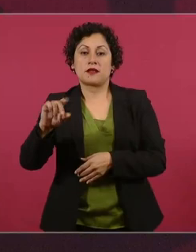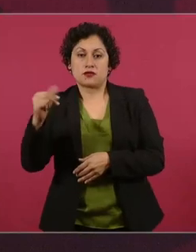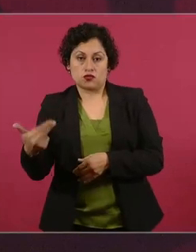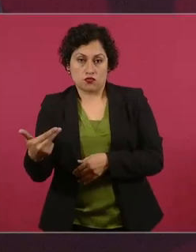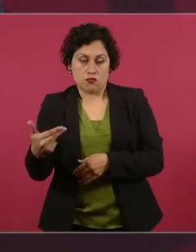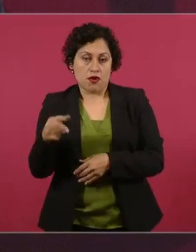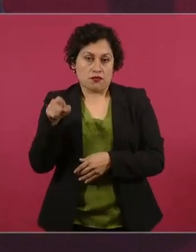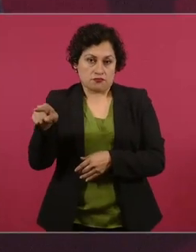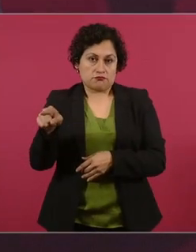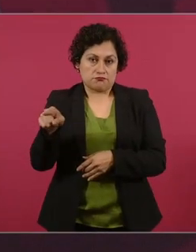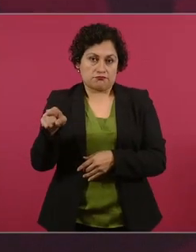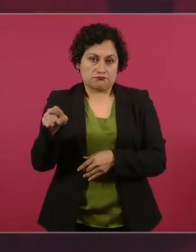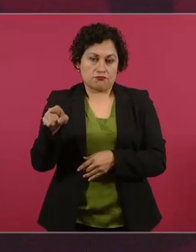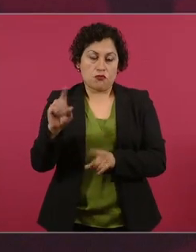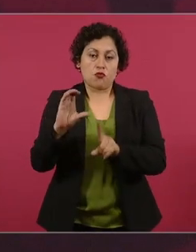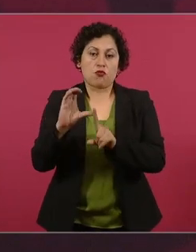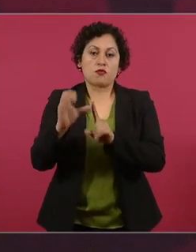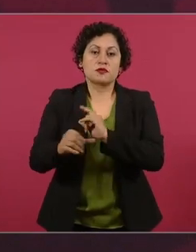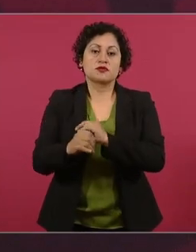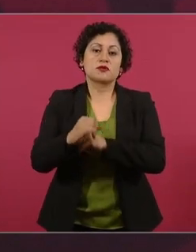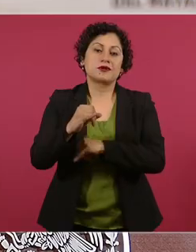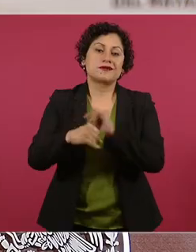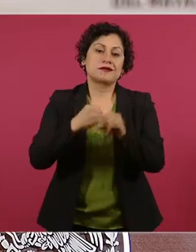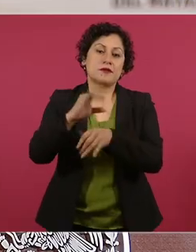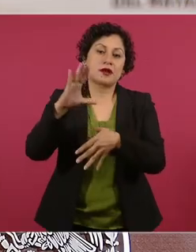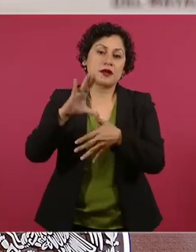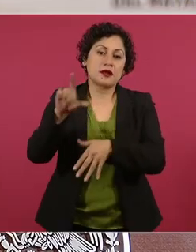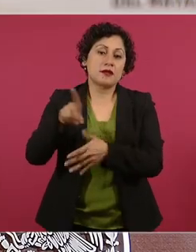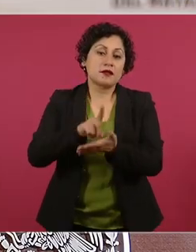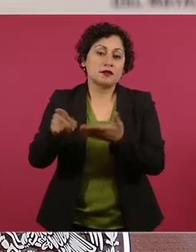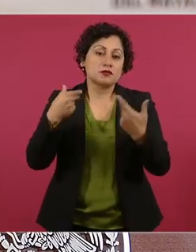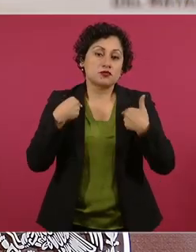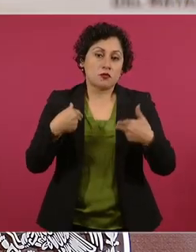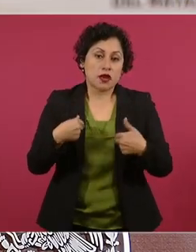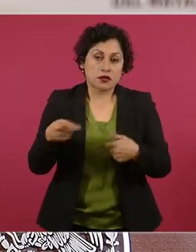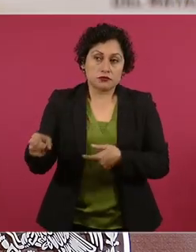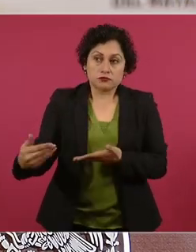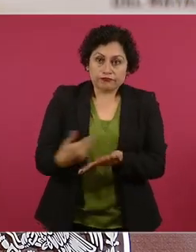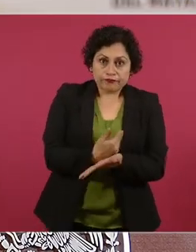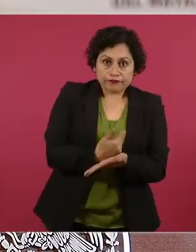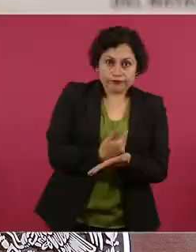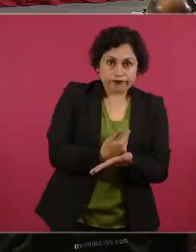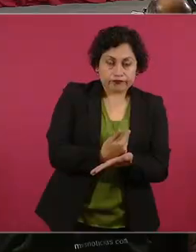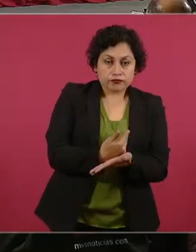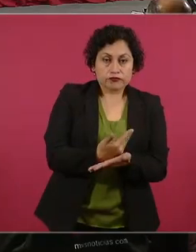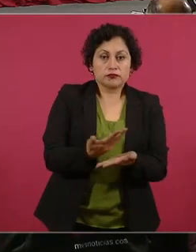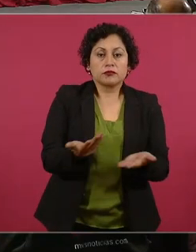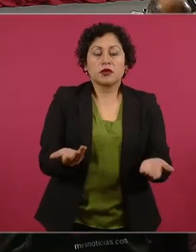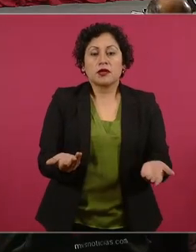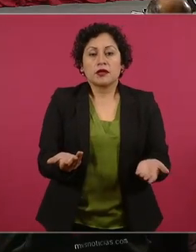de Derechos Humanos, este